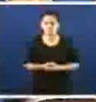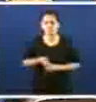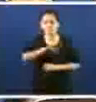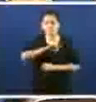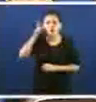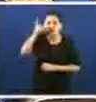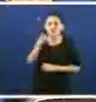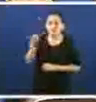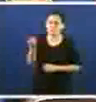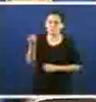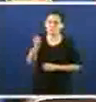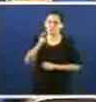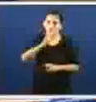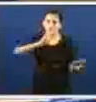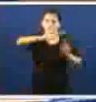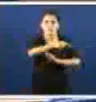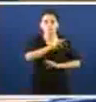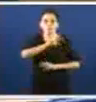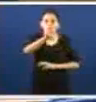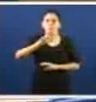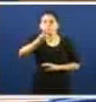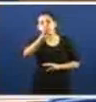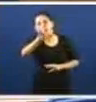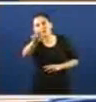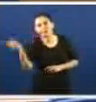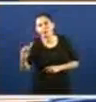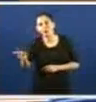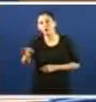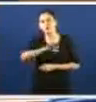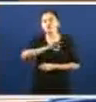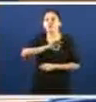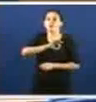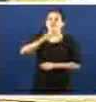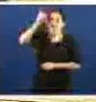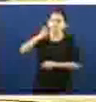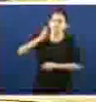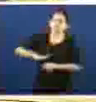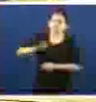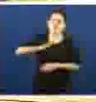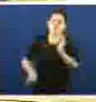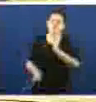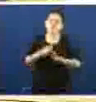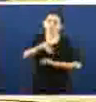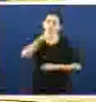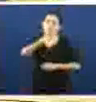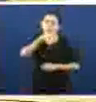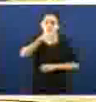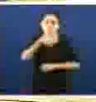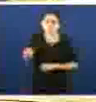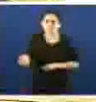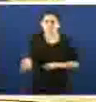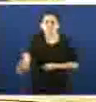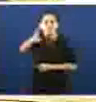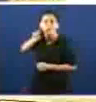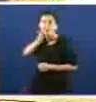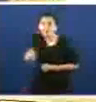Señor Beiras, non dialoguen, señor Puy, por favor. Señor Beiras, por favor, siga vostede a falar. Non pasa nada, non estou agredindo. Non, non, pero simplemente... É que non